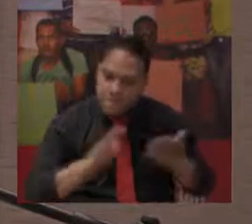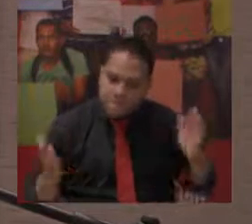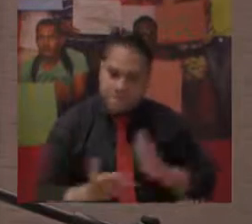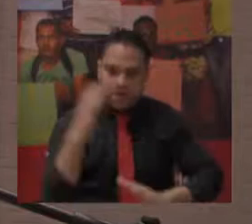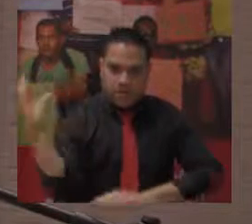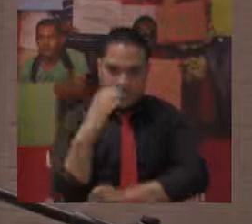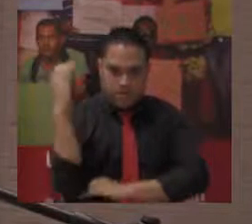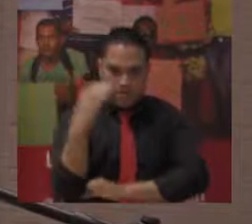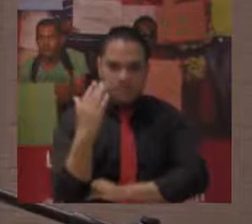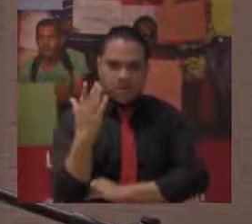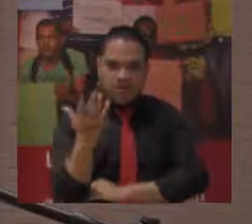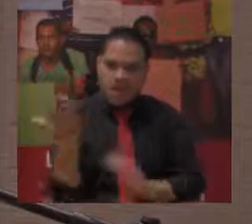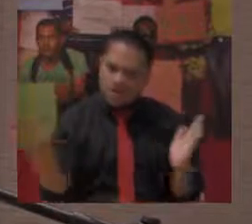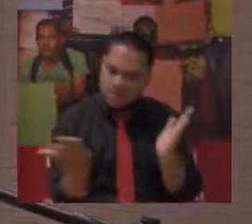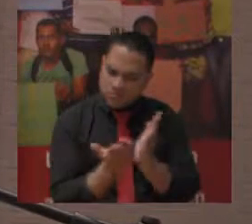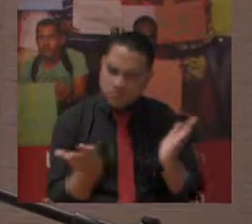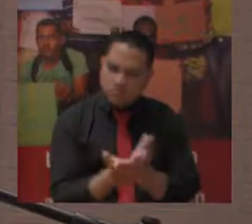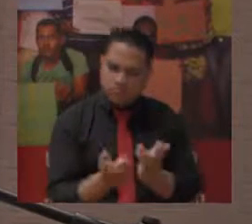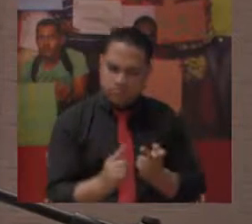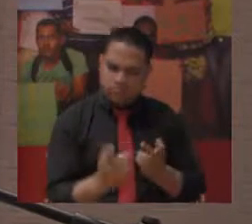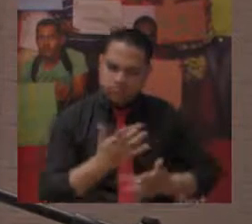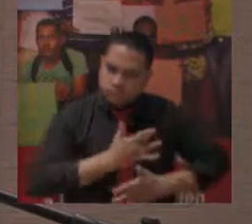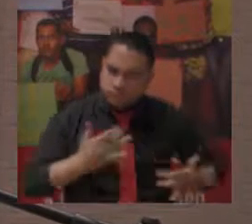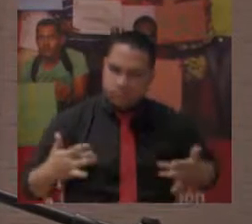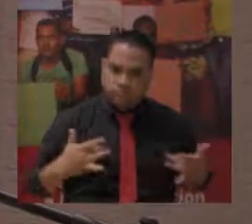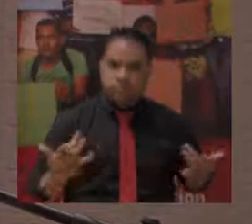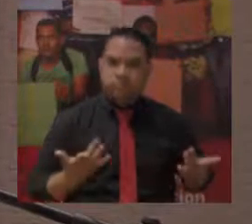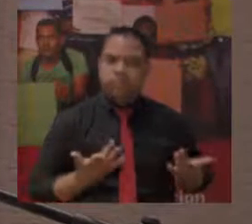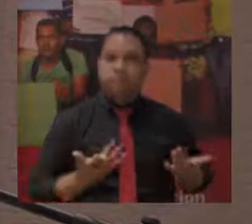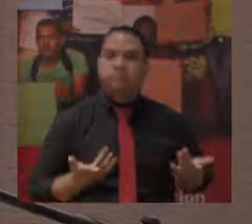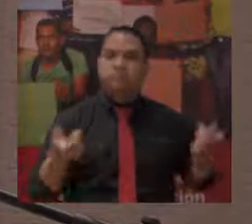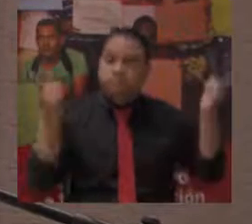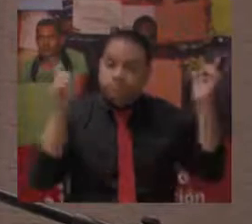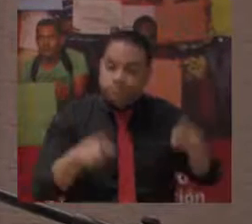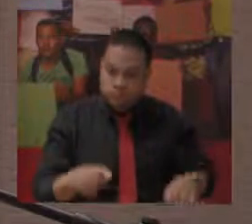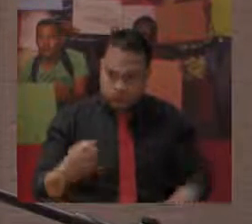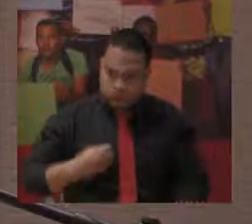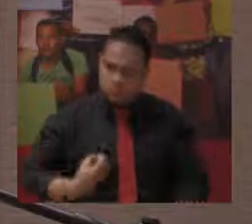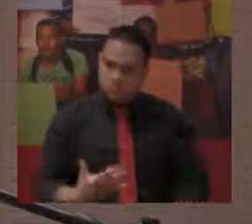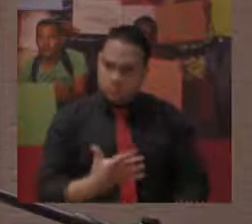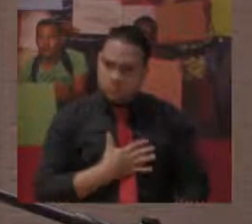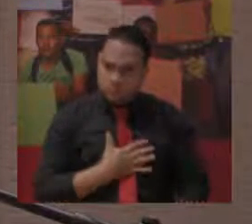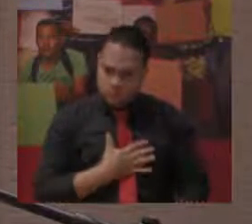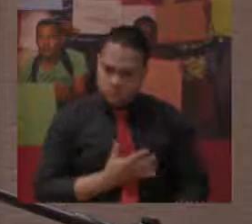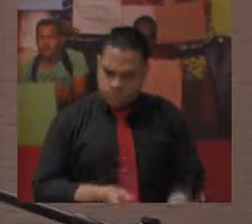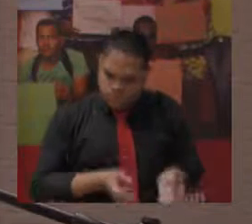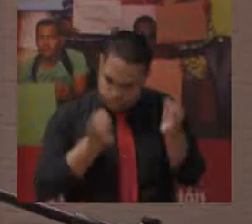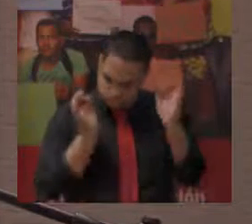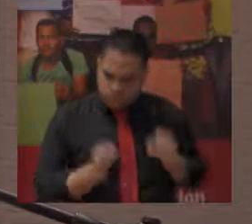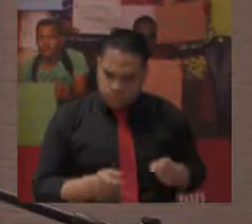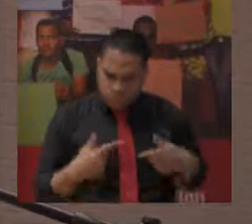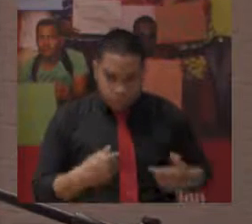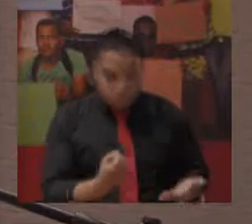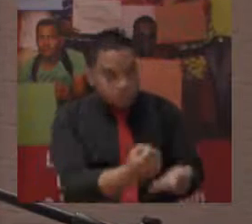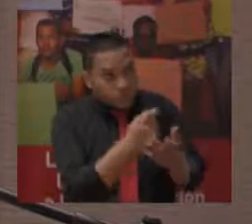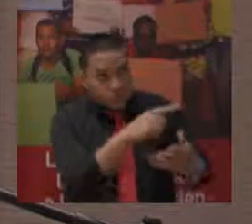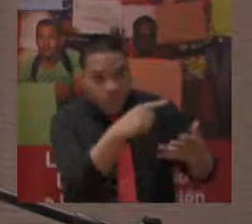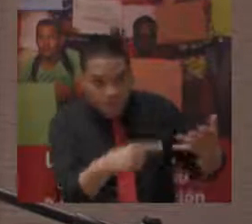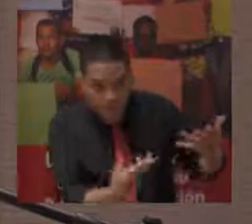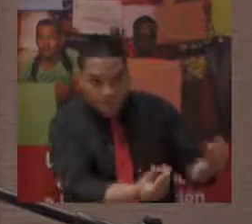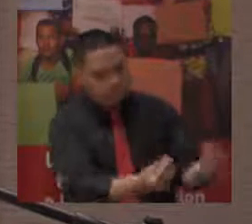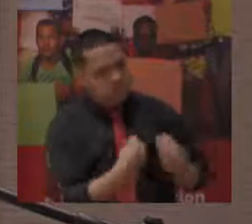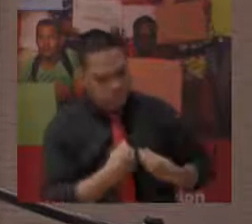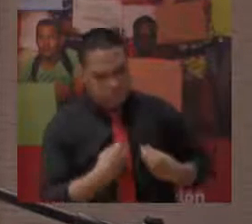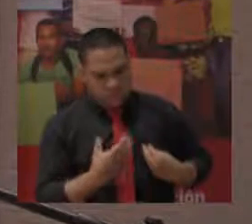país donde la educación, donde la salud, donde las oportunidades sean realmente un movilizador social y donde